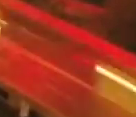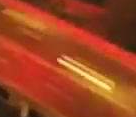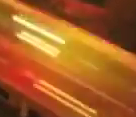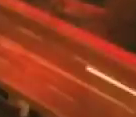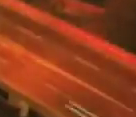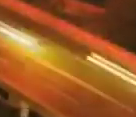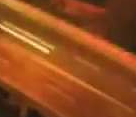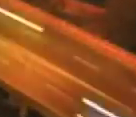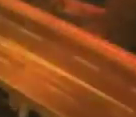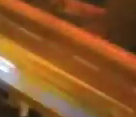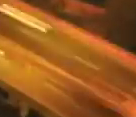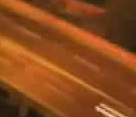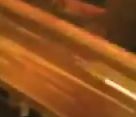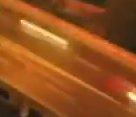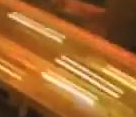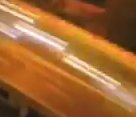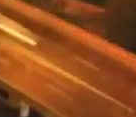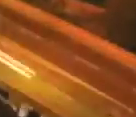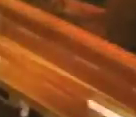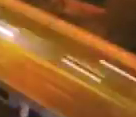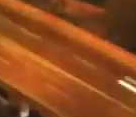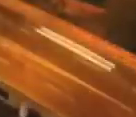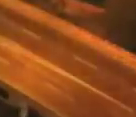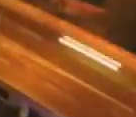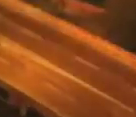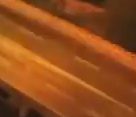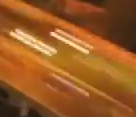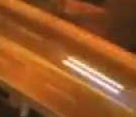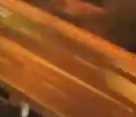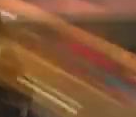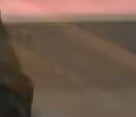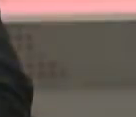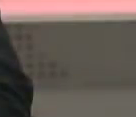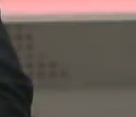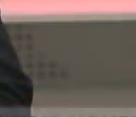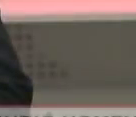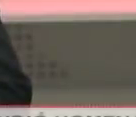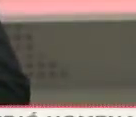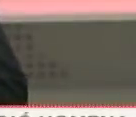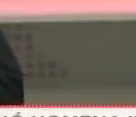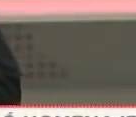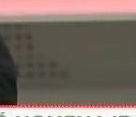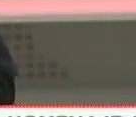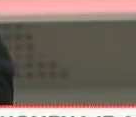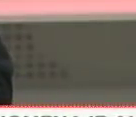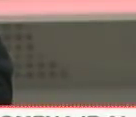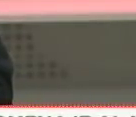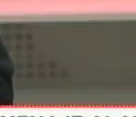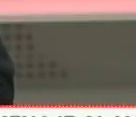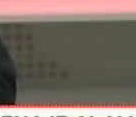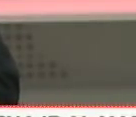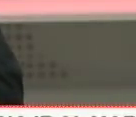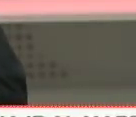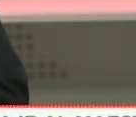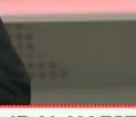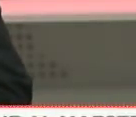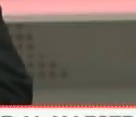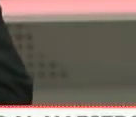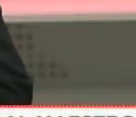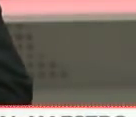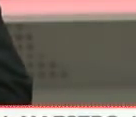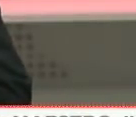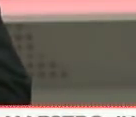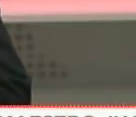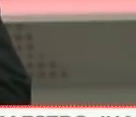Y Y continuamos en nuestro programa de 360, cuando ya son